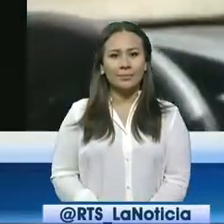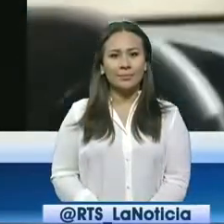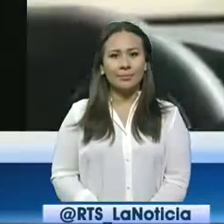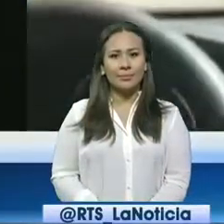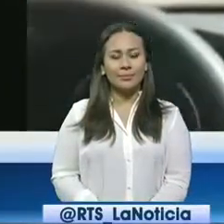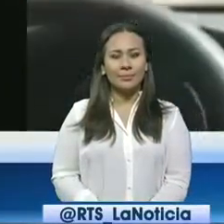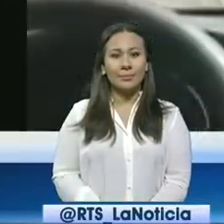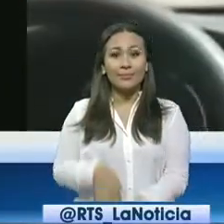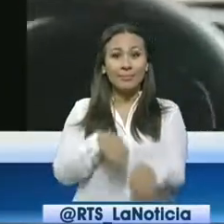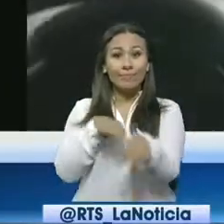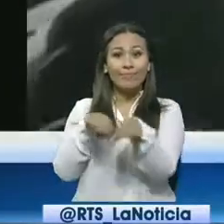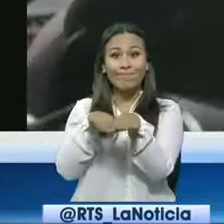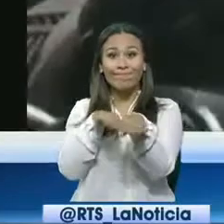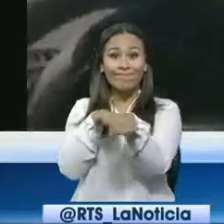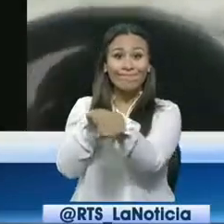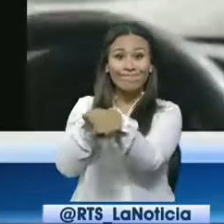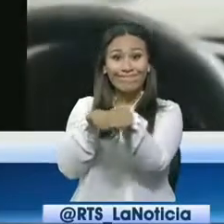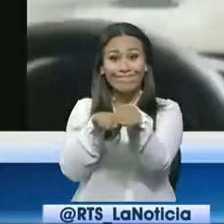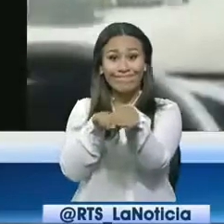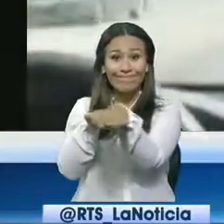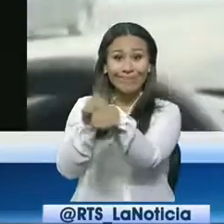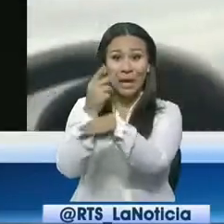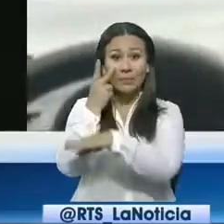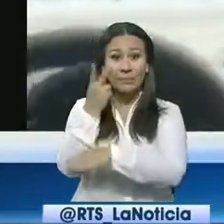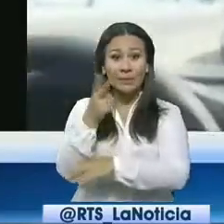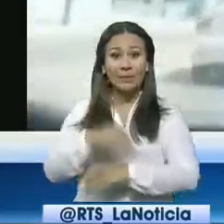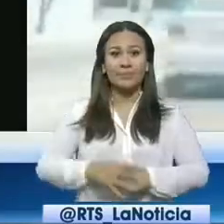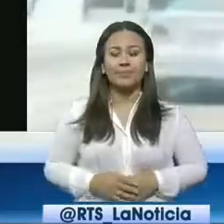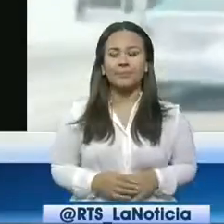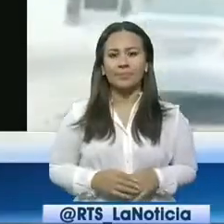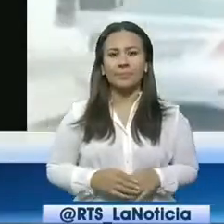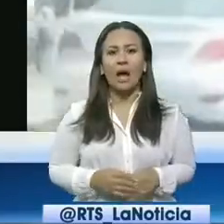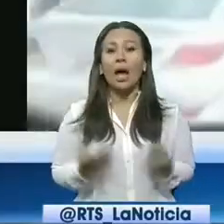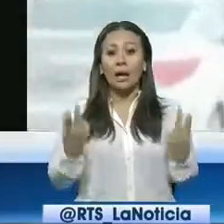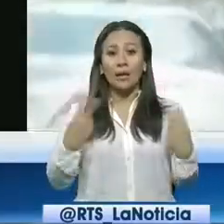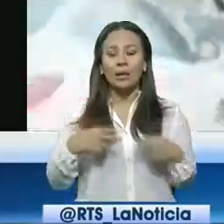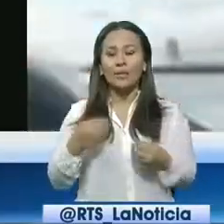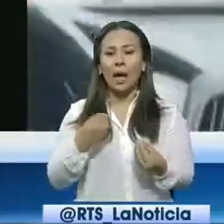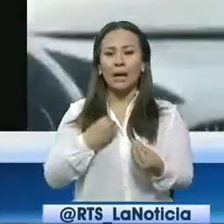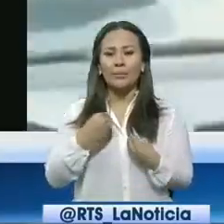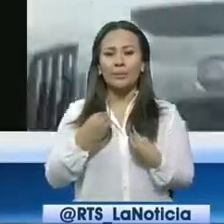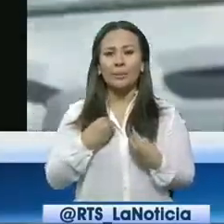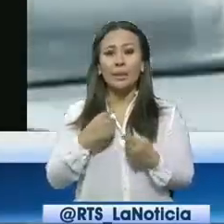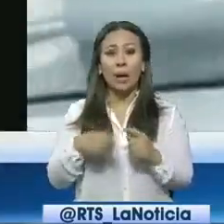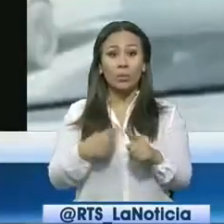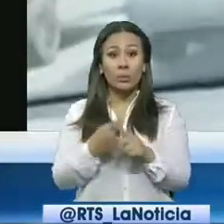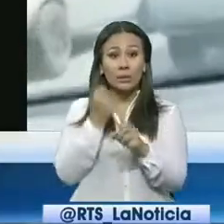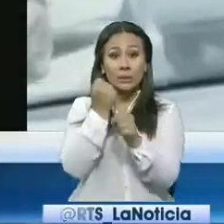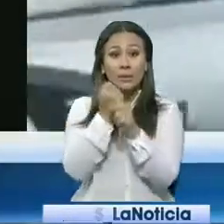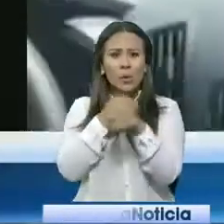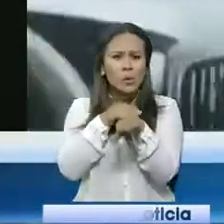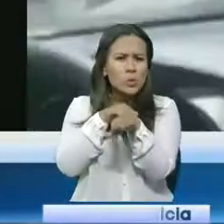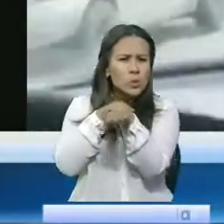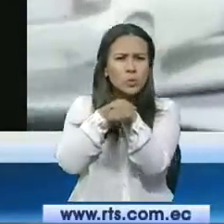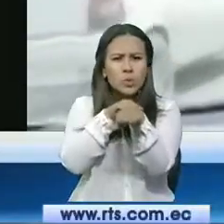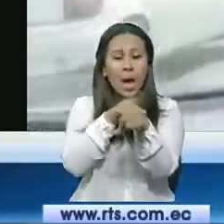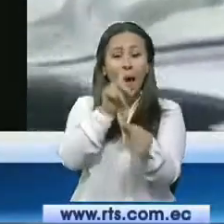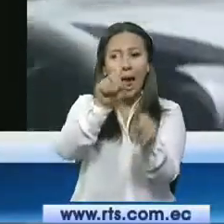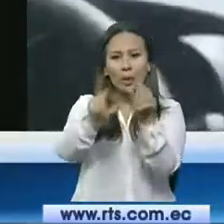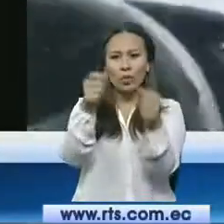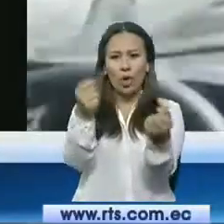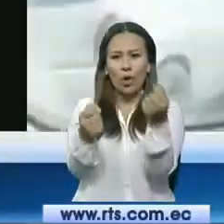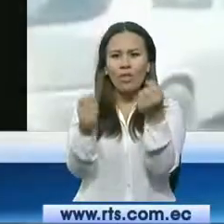Sigue, sigue, nos cerramos adelante. Casi me choco, cierra adelante, cierra adelante. Y también reconoce que durante aquel operativo, algunos conductores